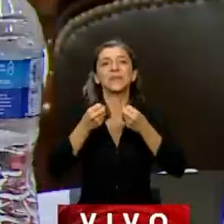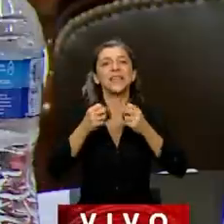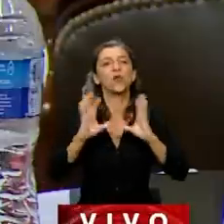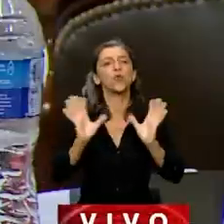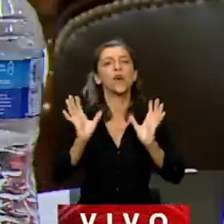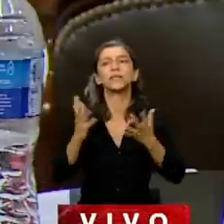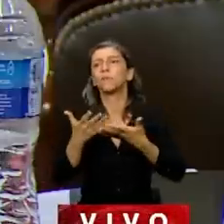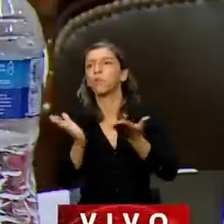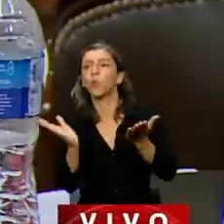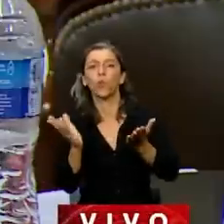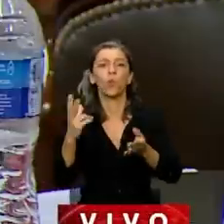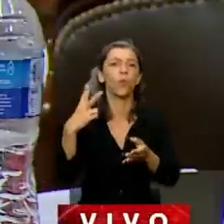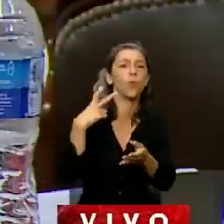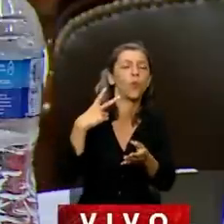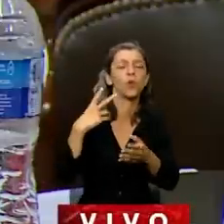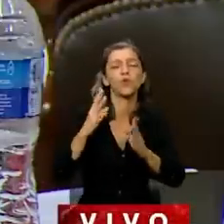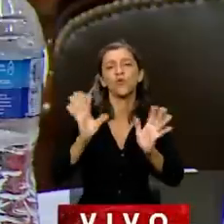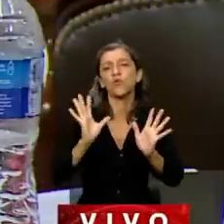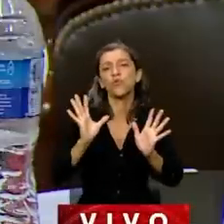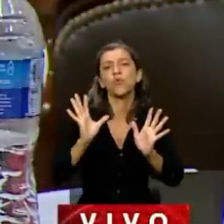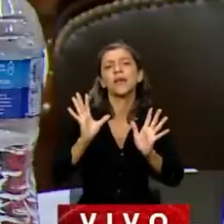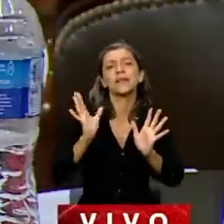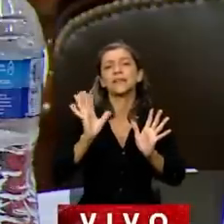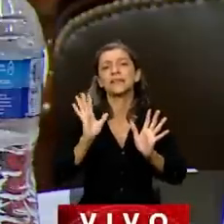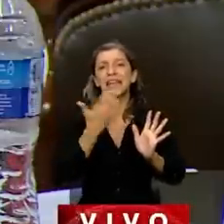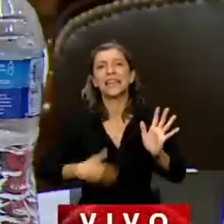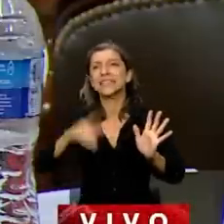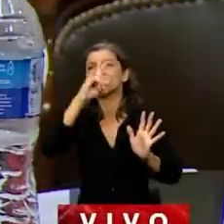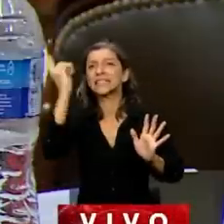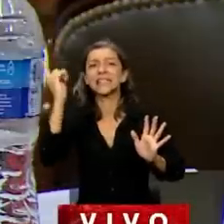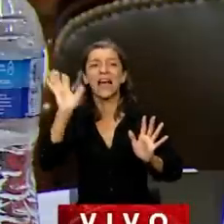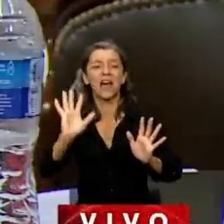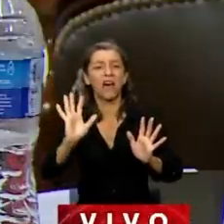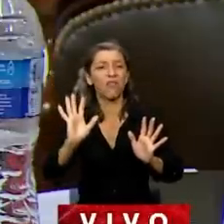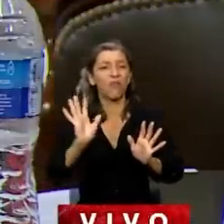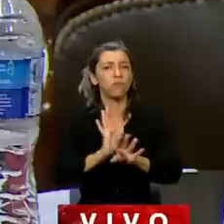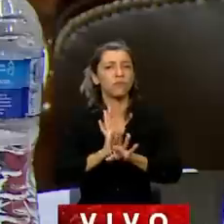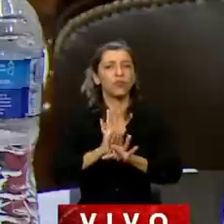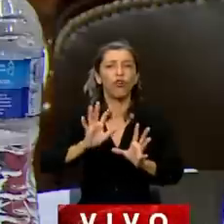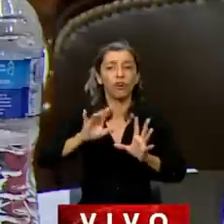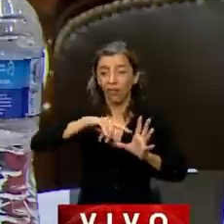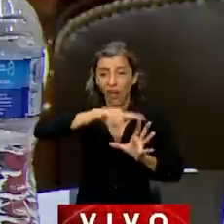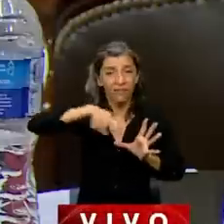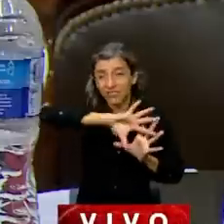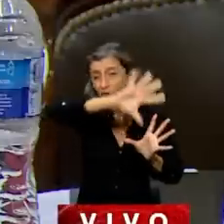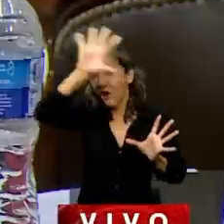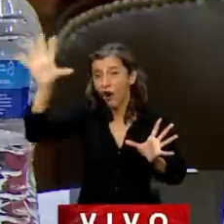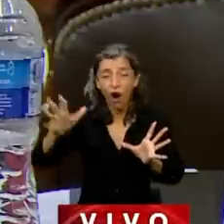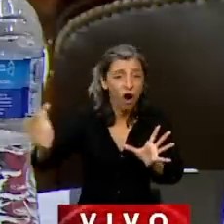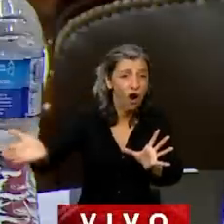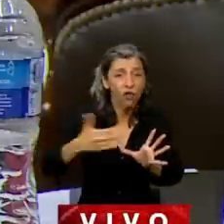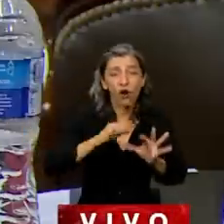o privado, el sistema es público y por eso es imprescindible que también todo